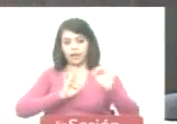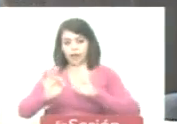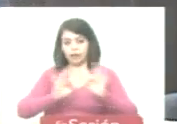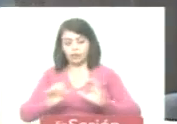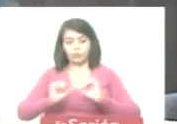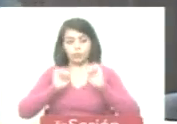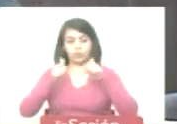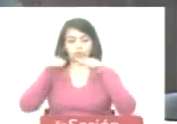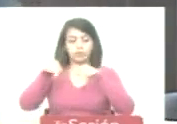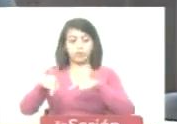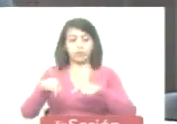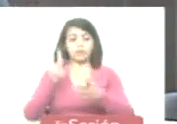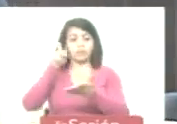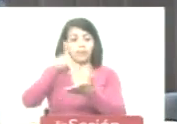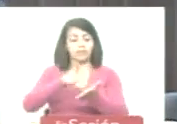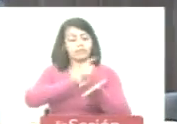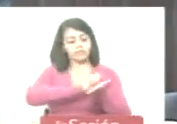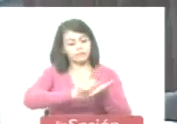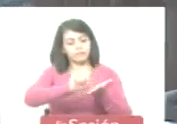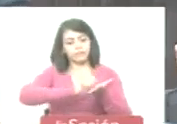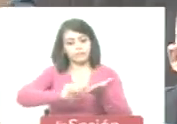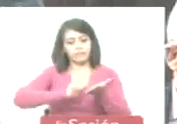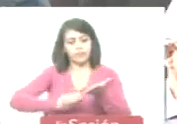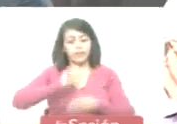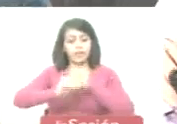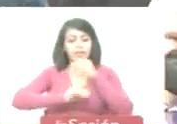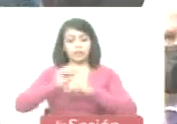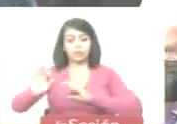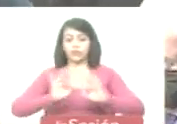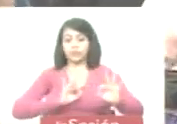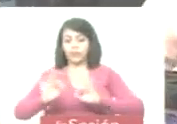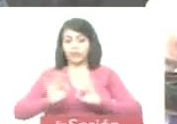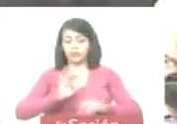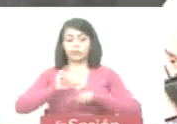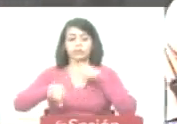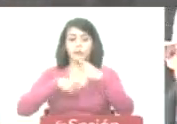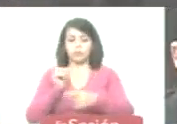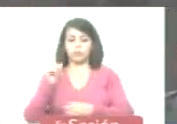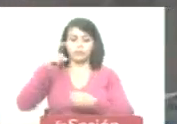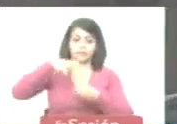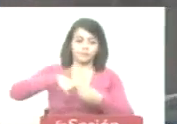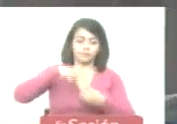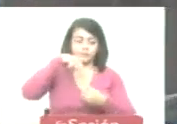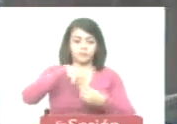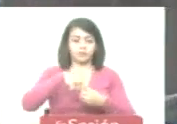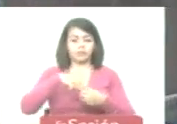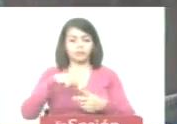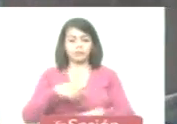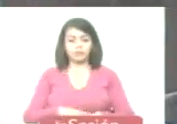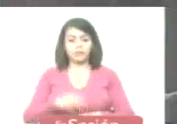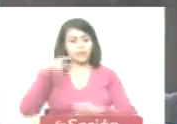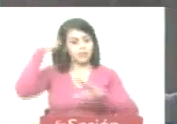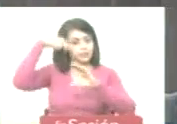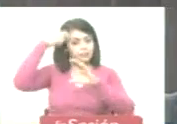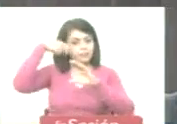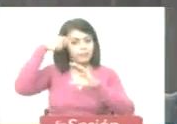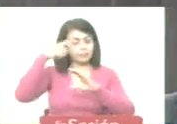inicialmente su parte escritora, hizo obras de teatro, luego incursionó en el área